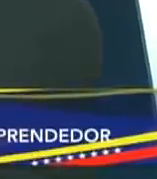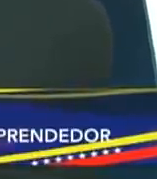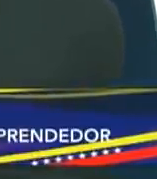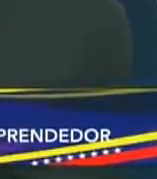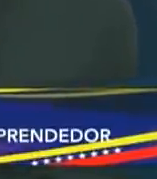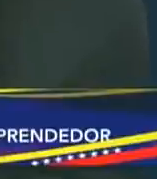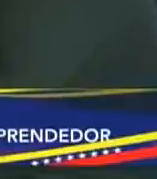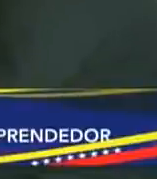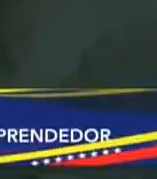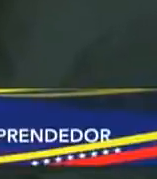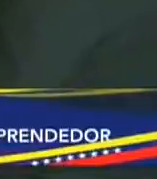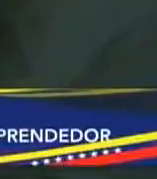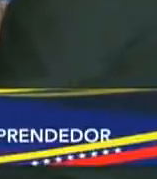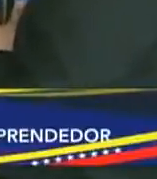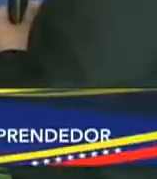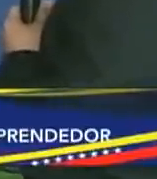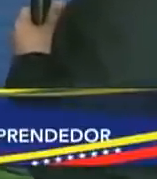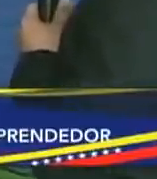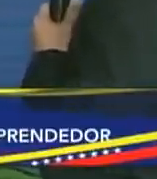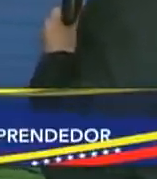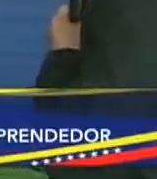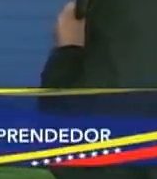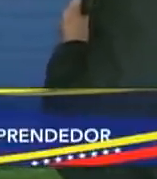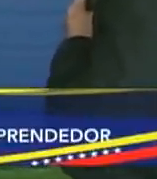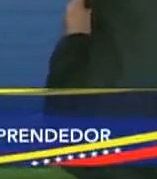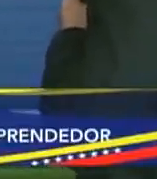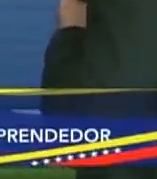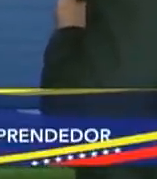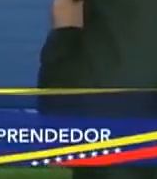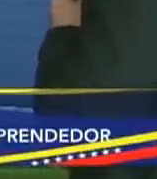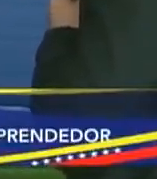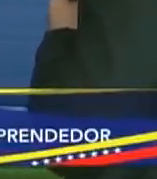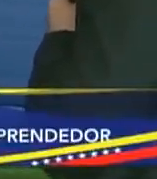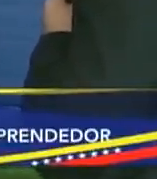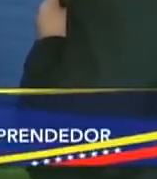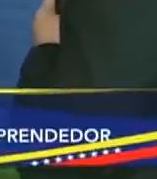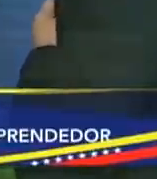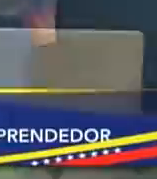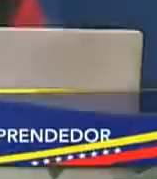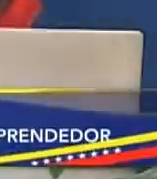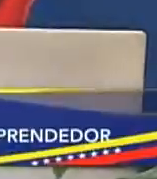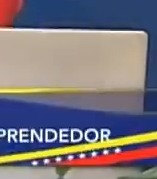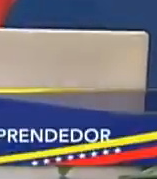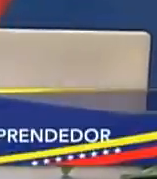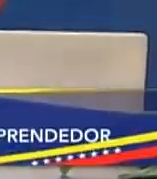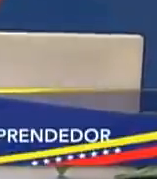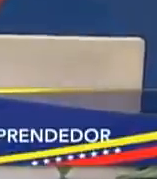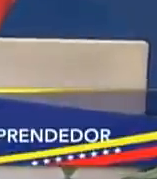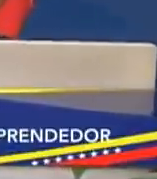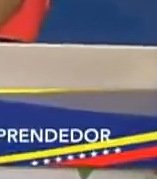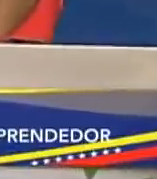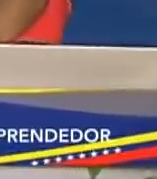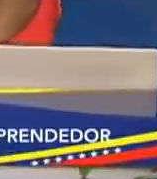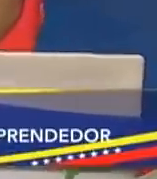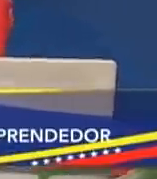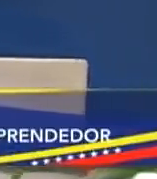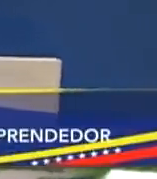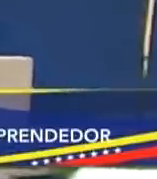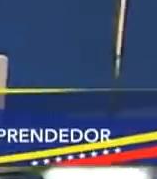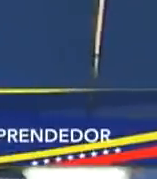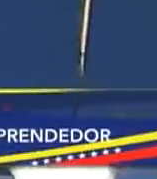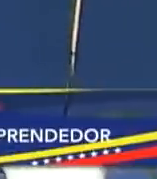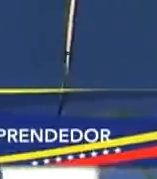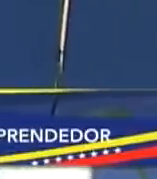la emisión de certificado, si queremos mostrar uno. Vamos a mostrarlo, podemos explicarlo. ¿Quién lo muestra? ¿Quién lo explica? Este es el